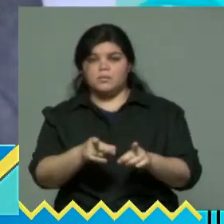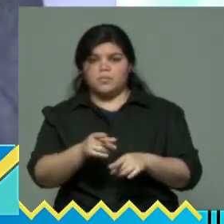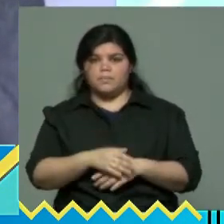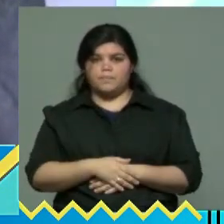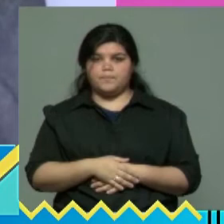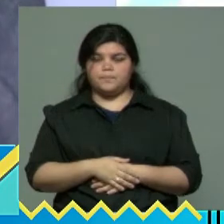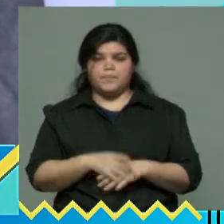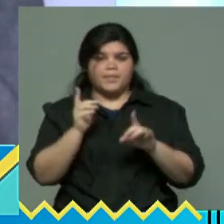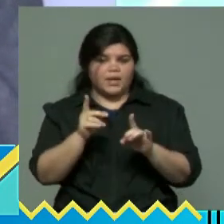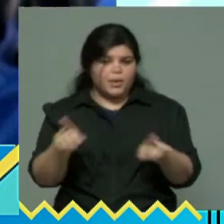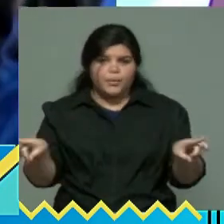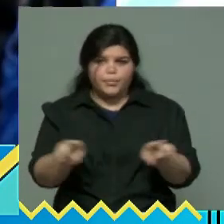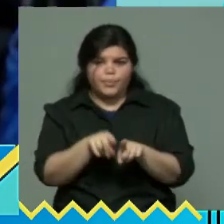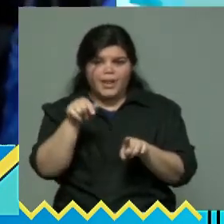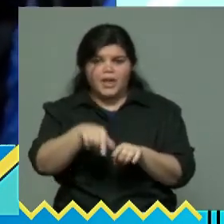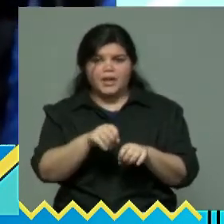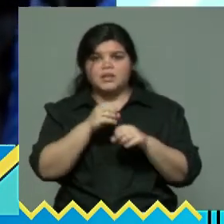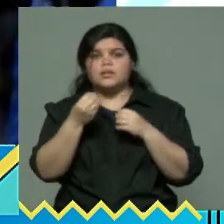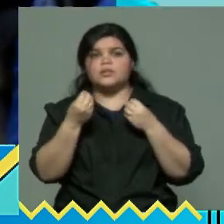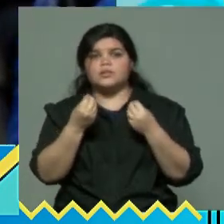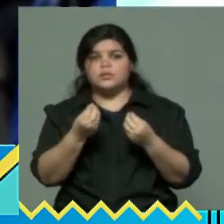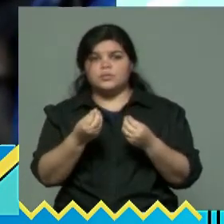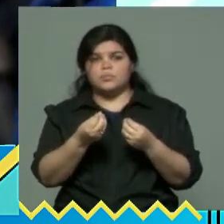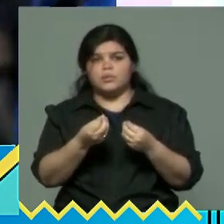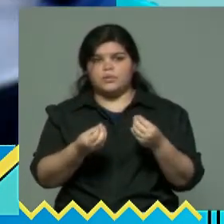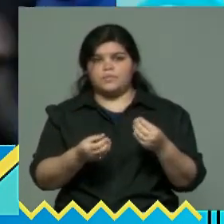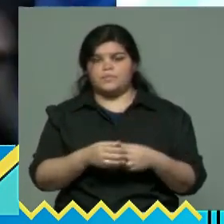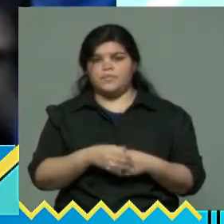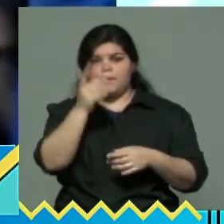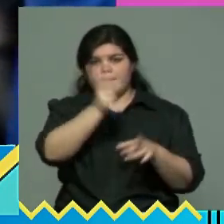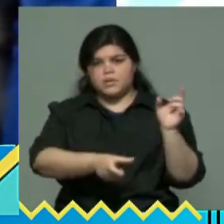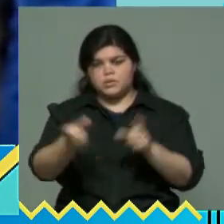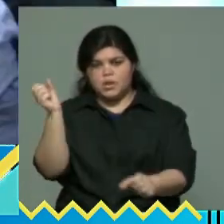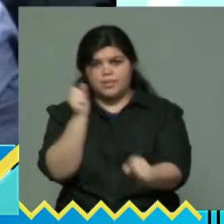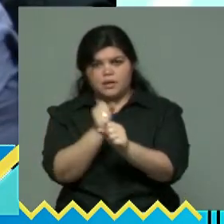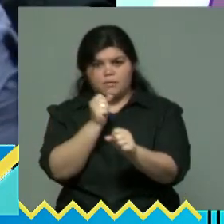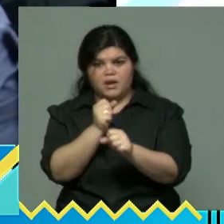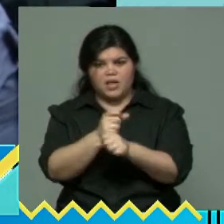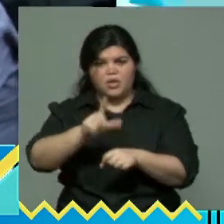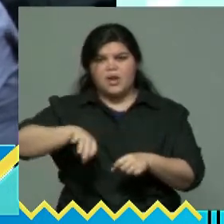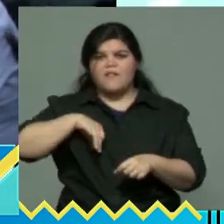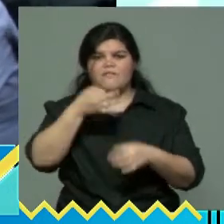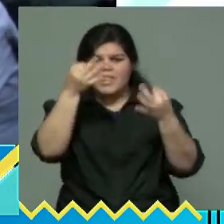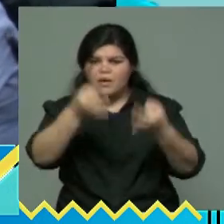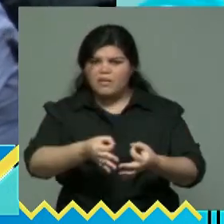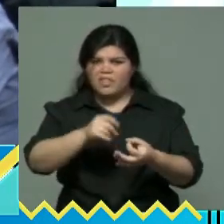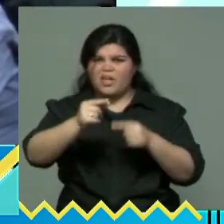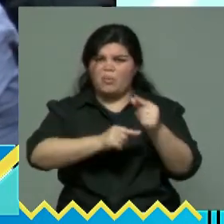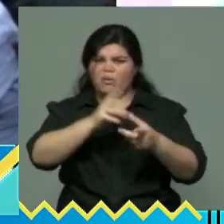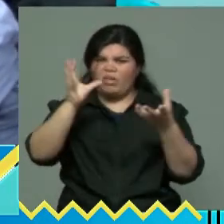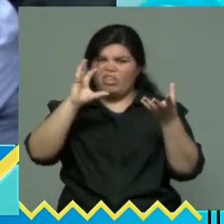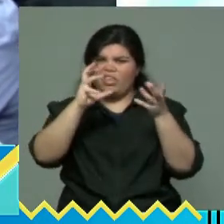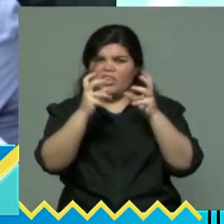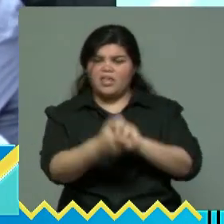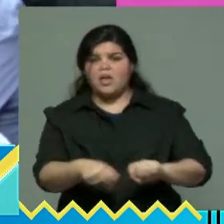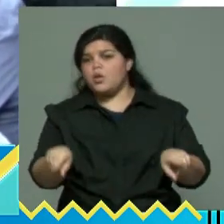por esa vía, bajar las condiciones de vida del conjunto de los trabajadores, que ya lo están negociando con la